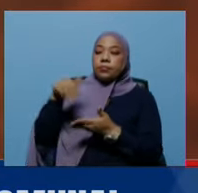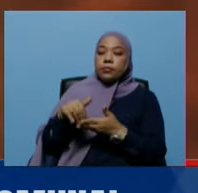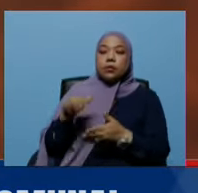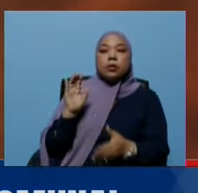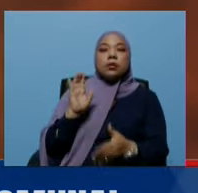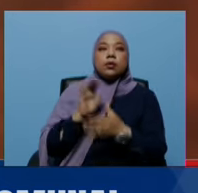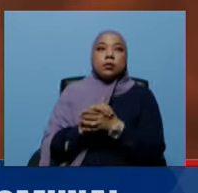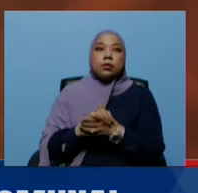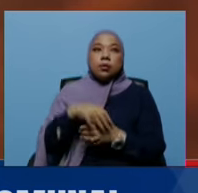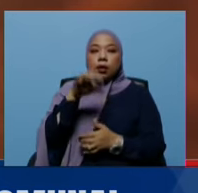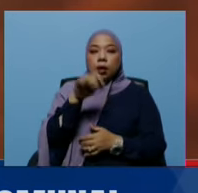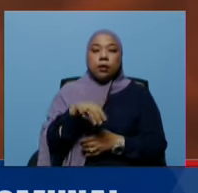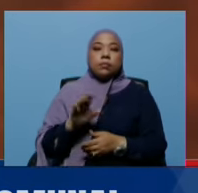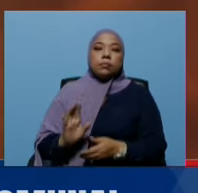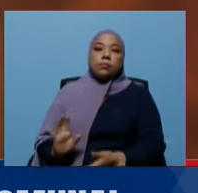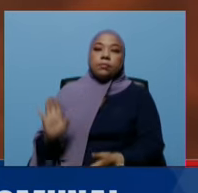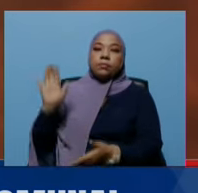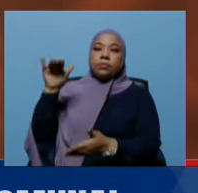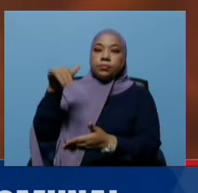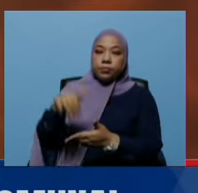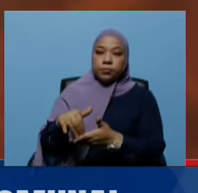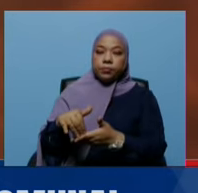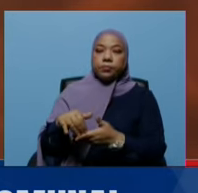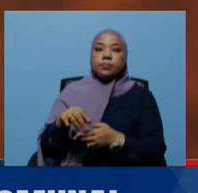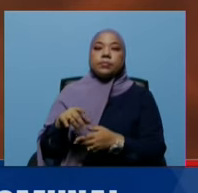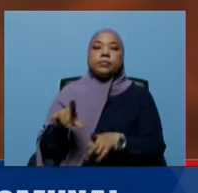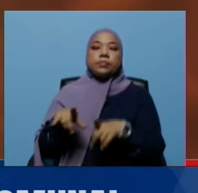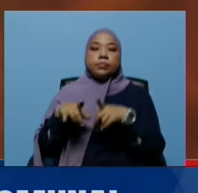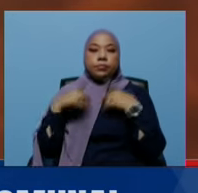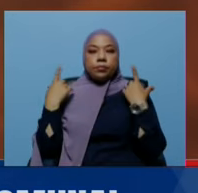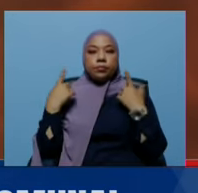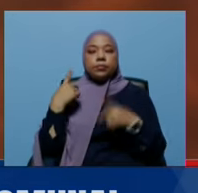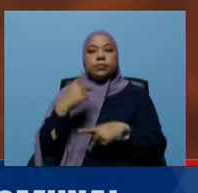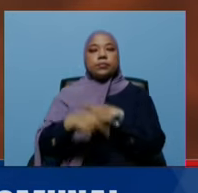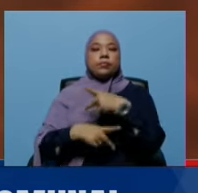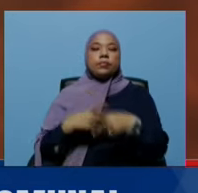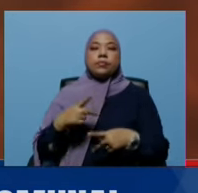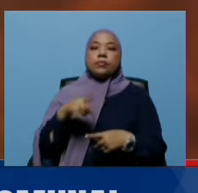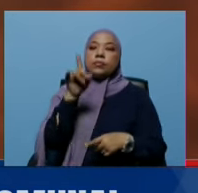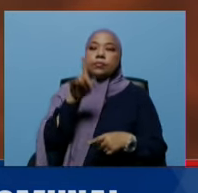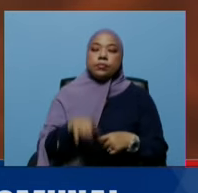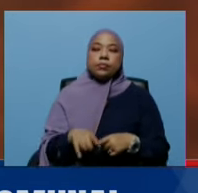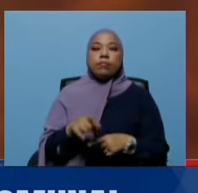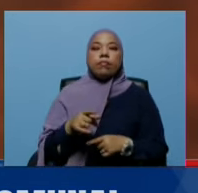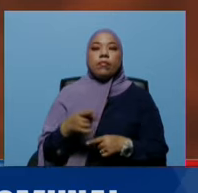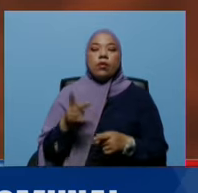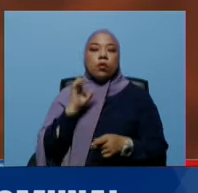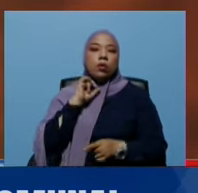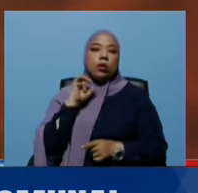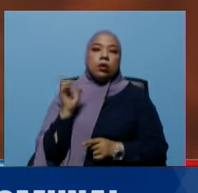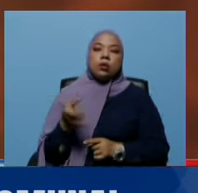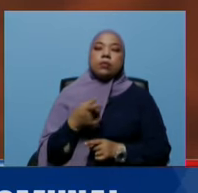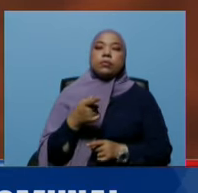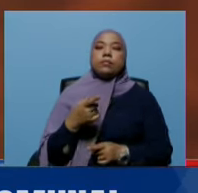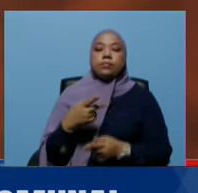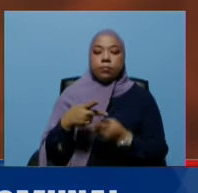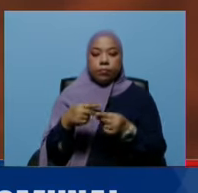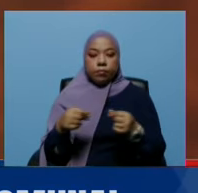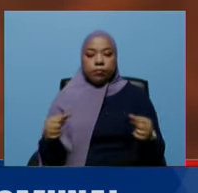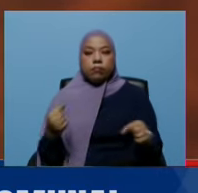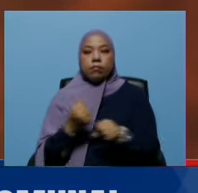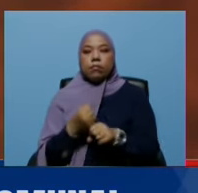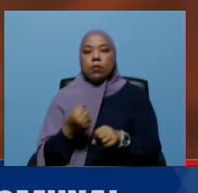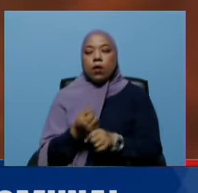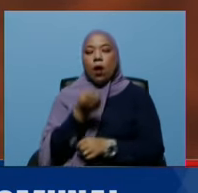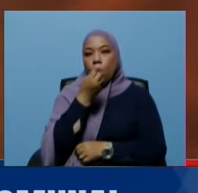compatriotas del estado Aragua. Y el Guárico, que produce bastante ganadería, arroz y maíz, y ahora tiene una